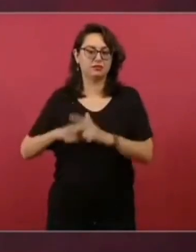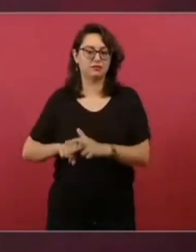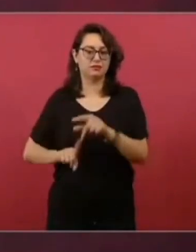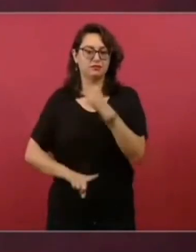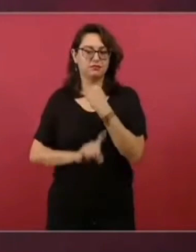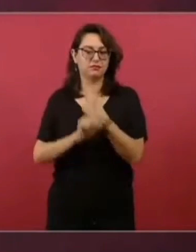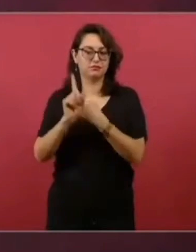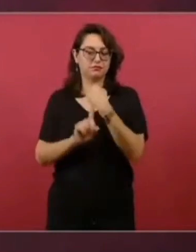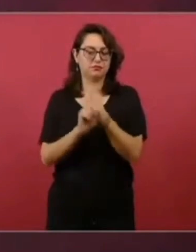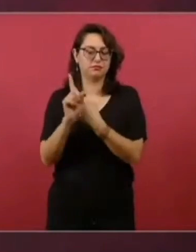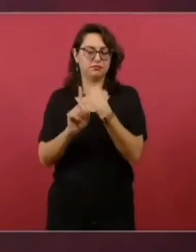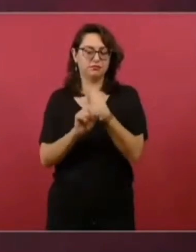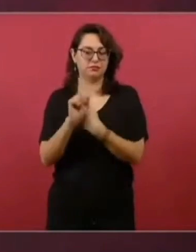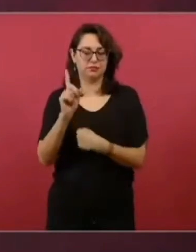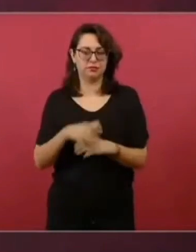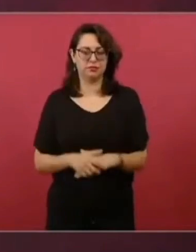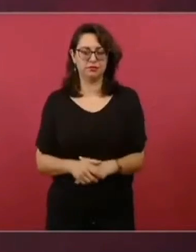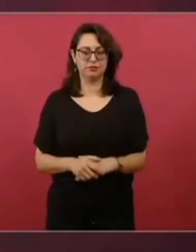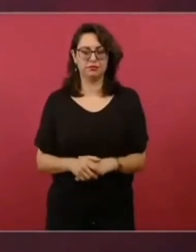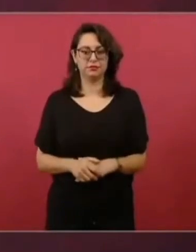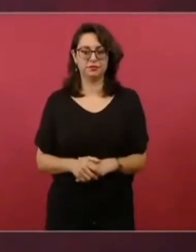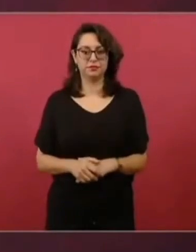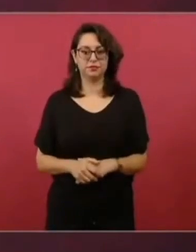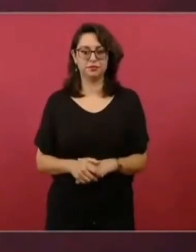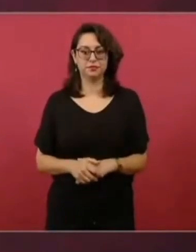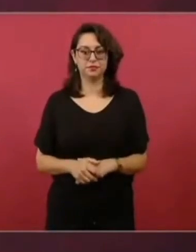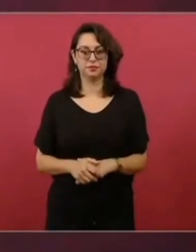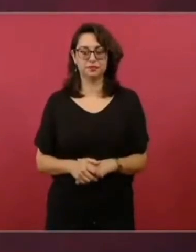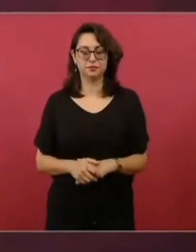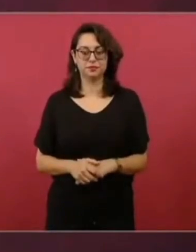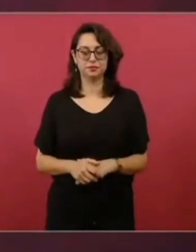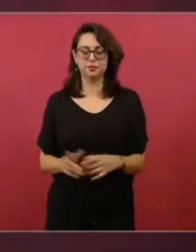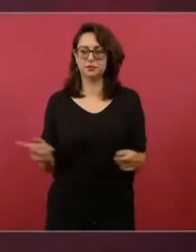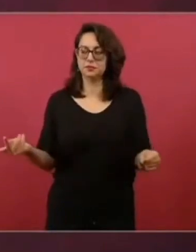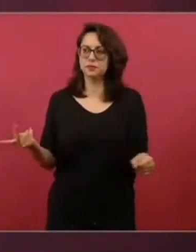¿Y cómo Calderón